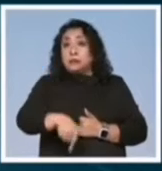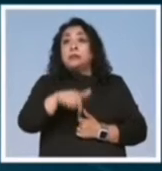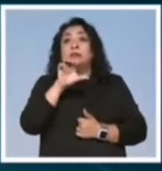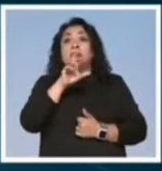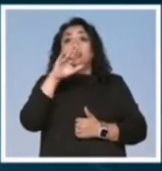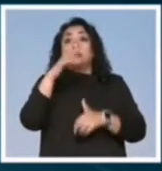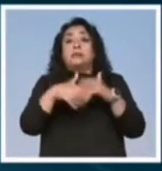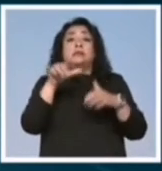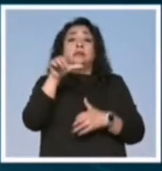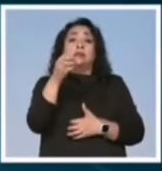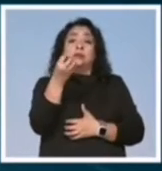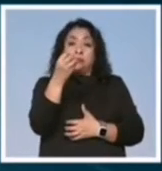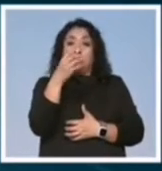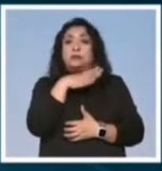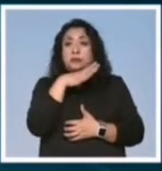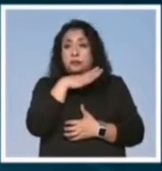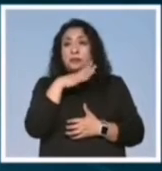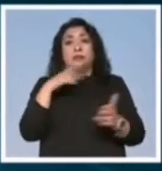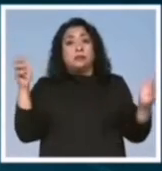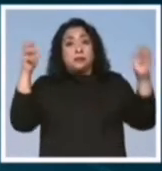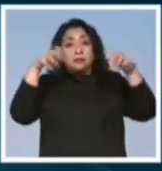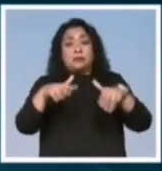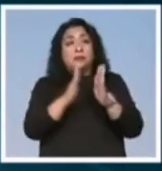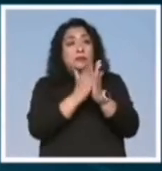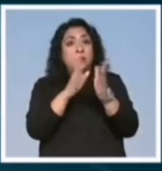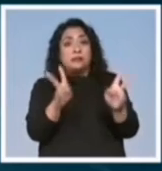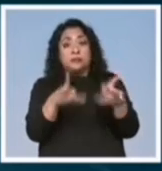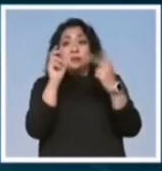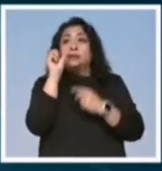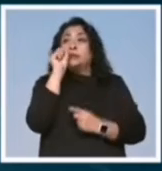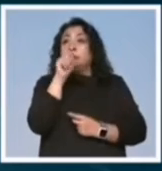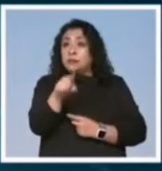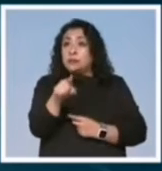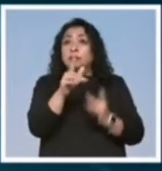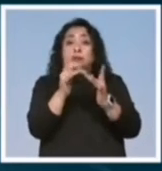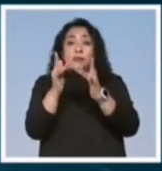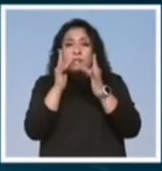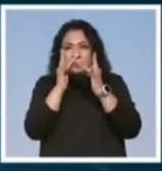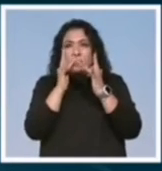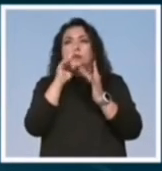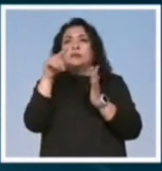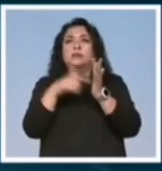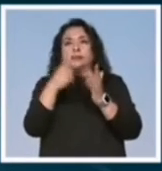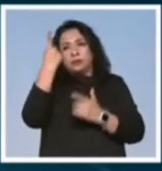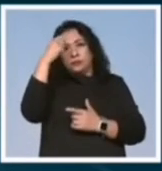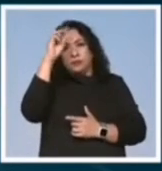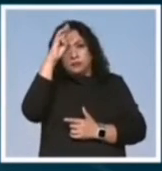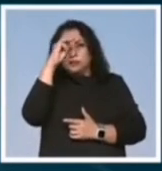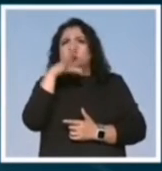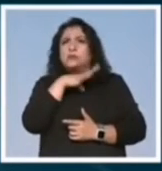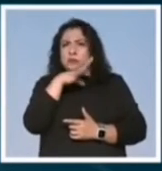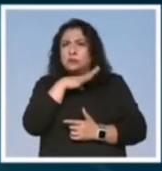hasta el 16 de octubre, va a tener lugar este encuentro literario, pero también a través de la red de campus del TEC de Monterrey se va a